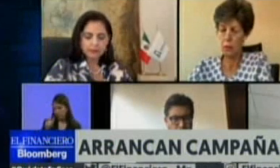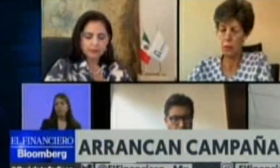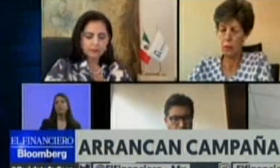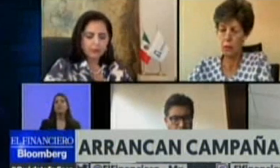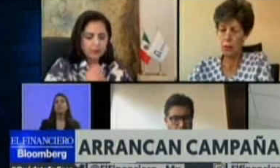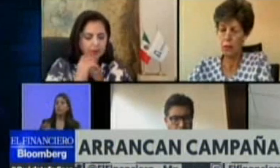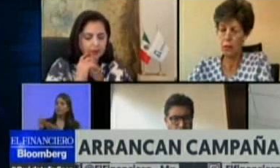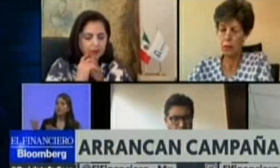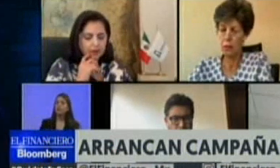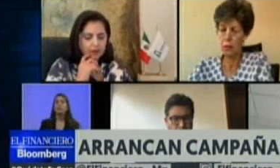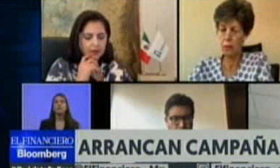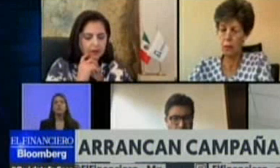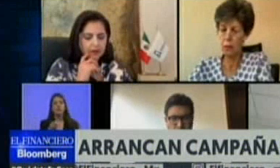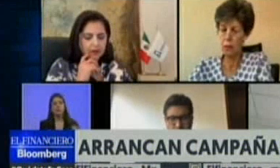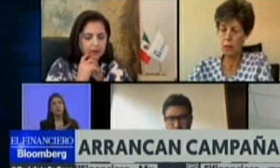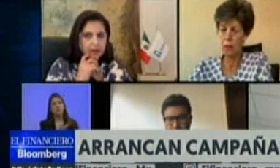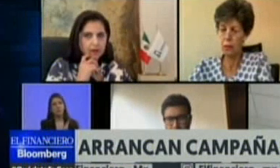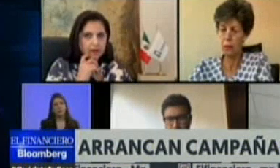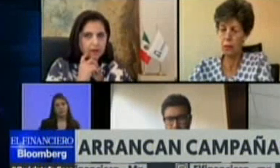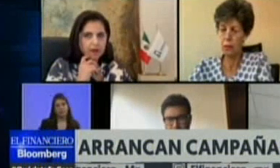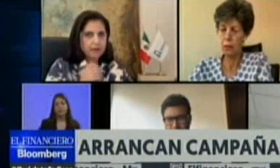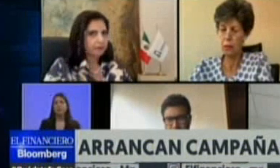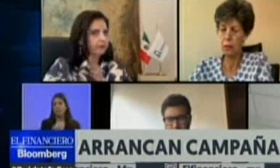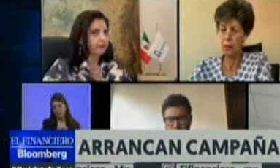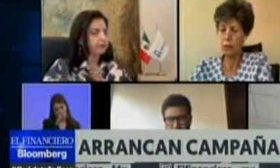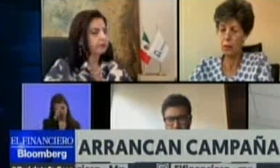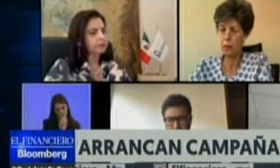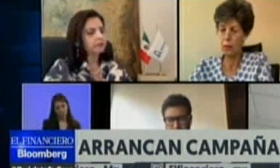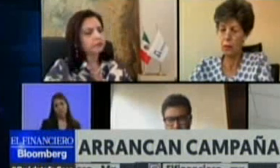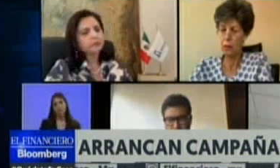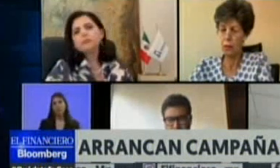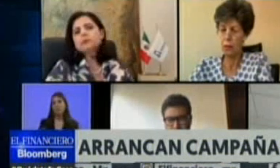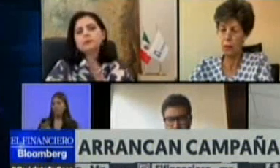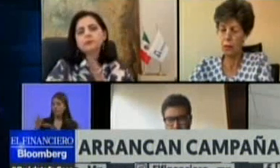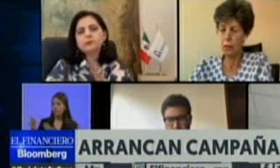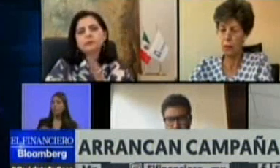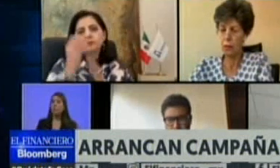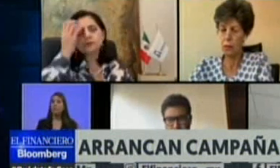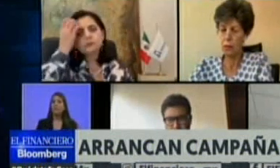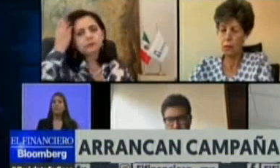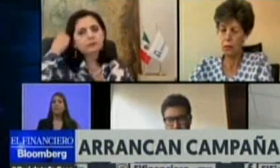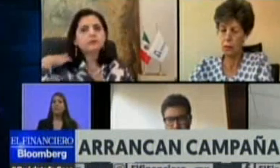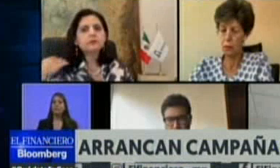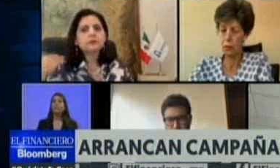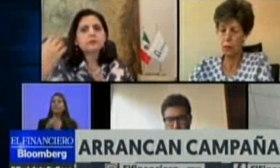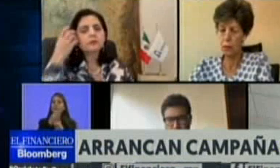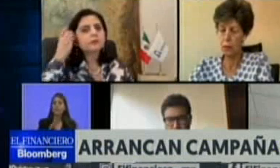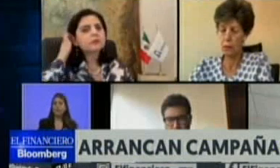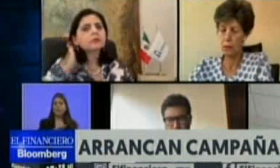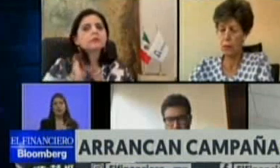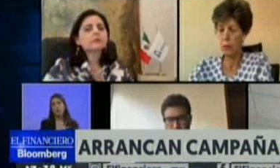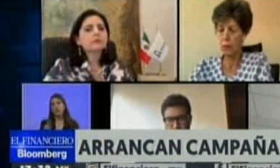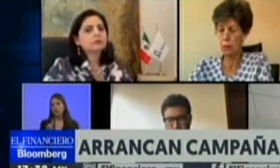un lado, información de interés público en el terreno educativo, servicio, orientación a la población en materia de